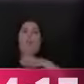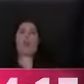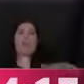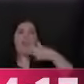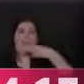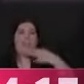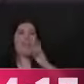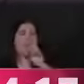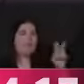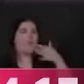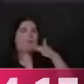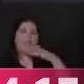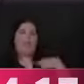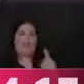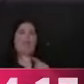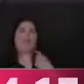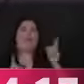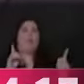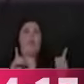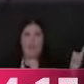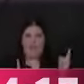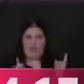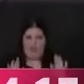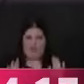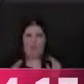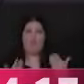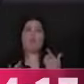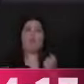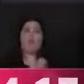para poder llevar adelante la Argentina.